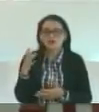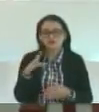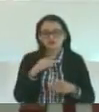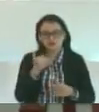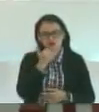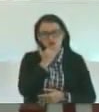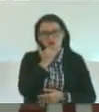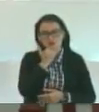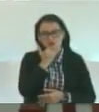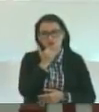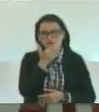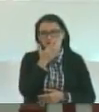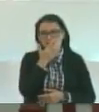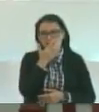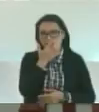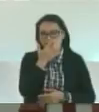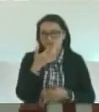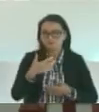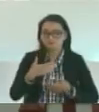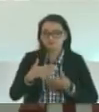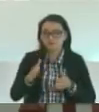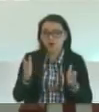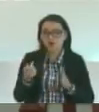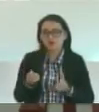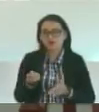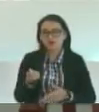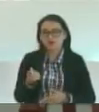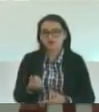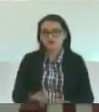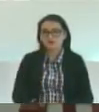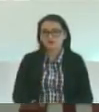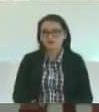error y nos soltó el dinero.